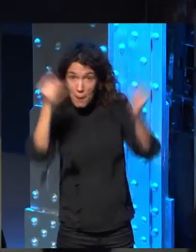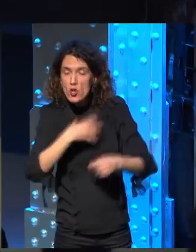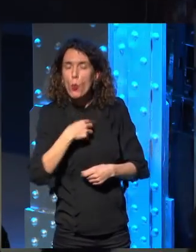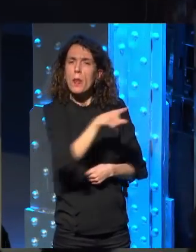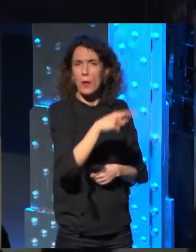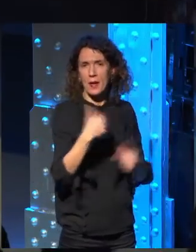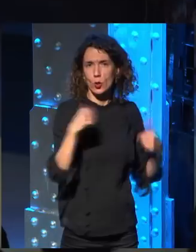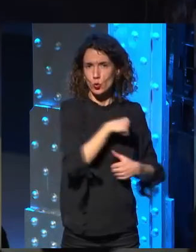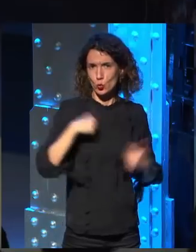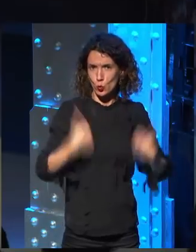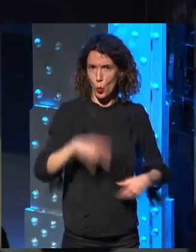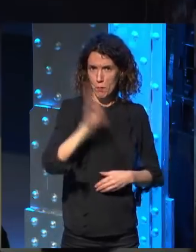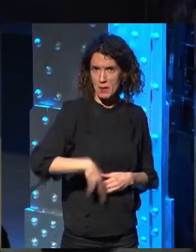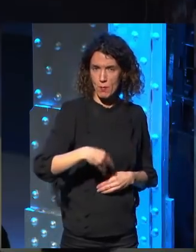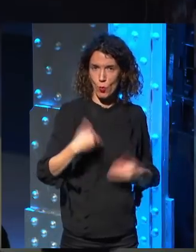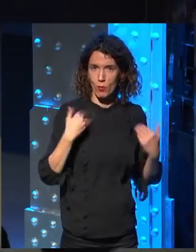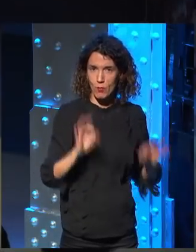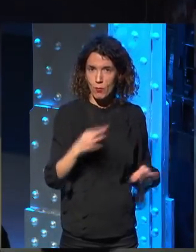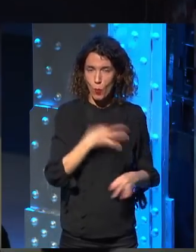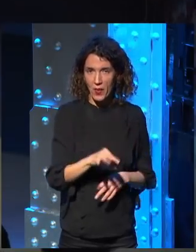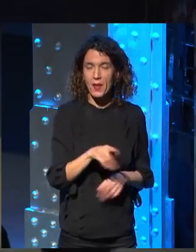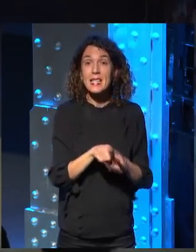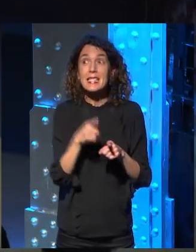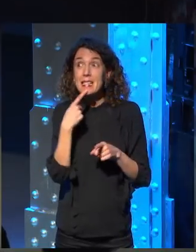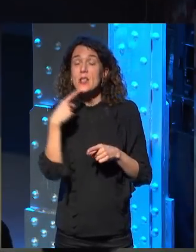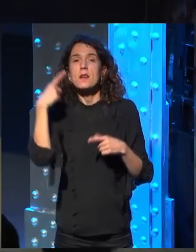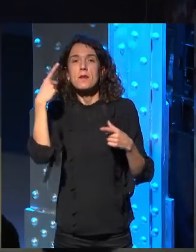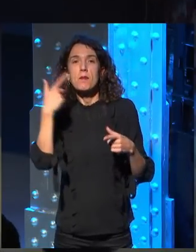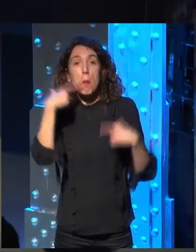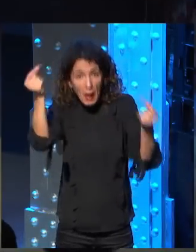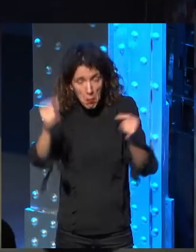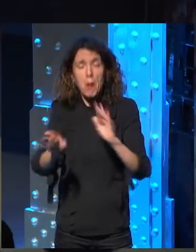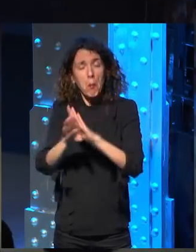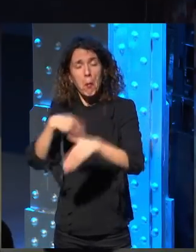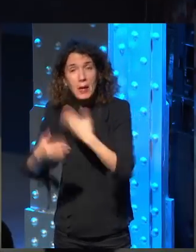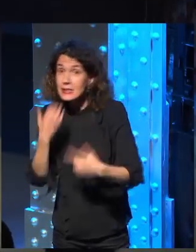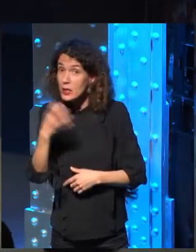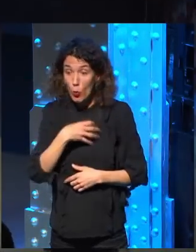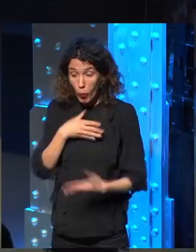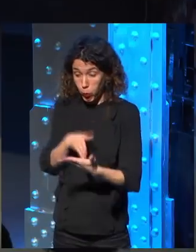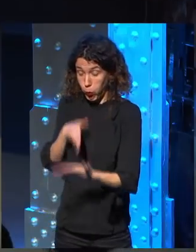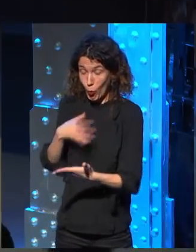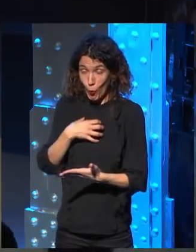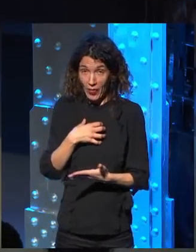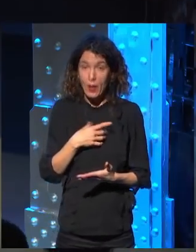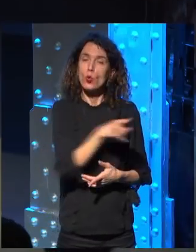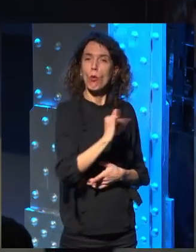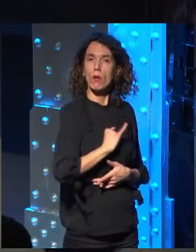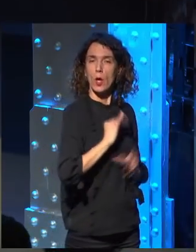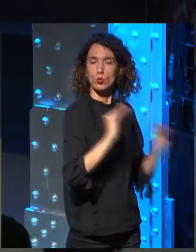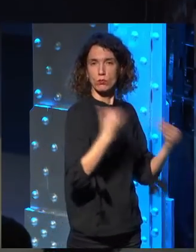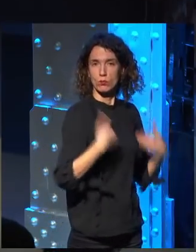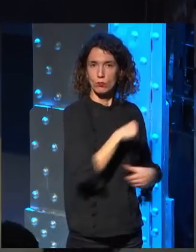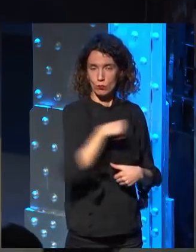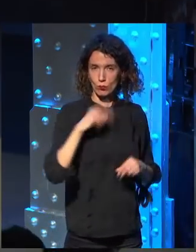Batman. ¿Bien? Si puede, pues no, si pero... puedes ser Batman, adelante, ¿no? Pero si no, ¿no? Pues tú.